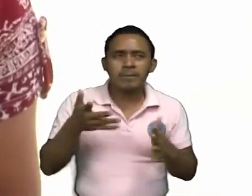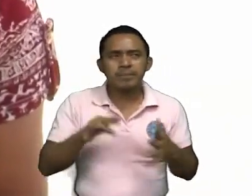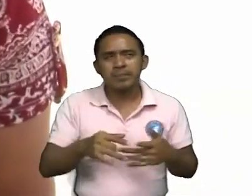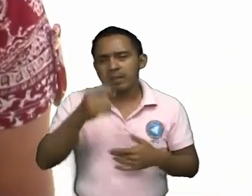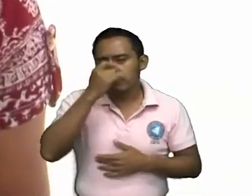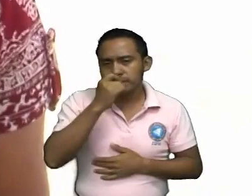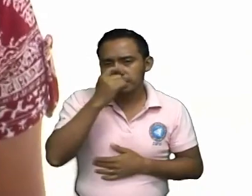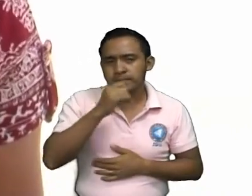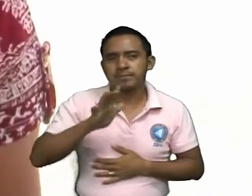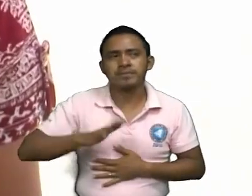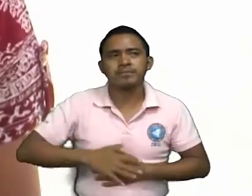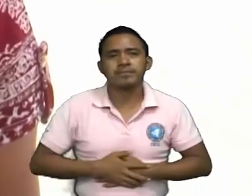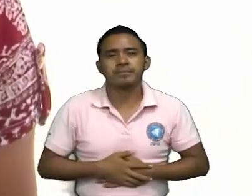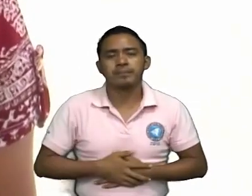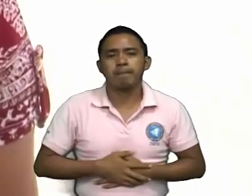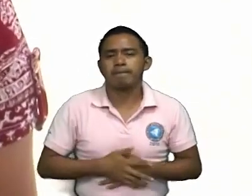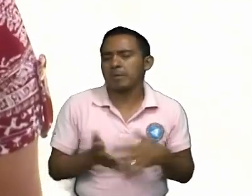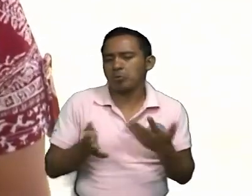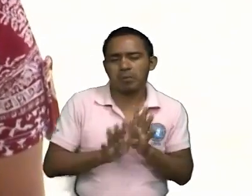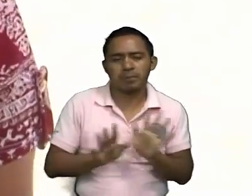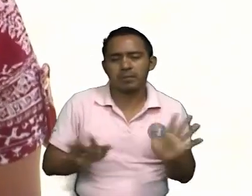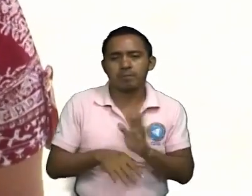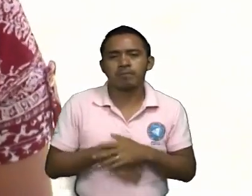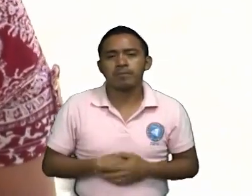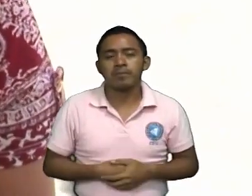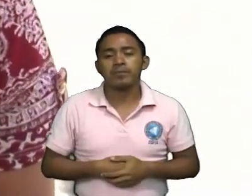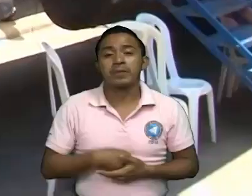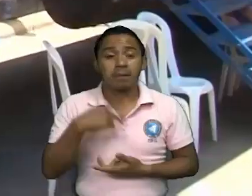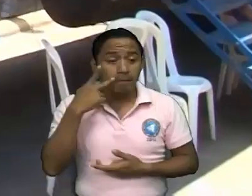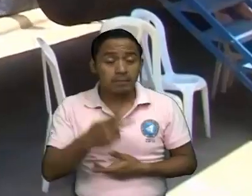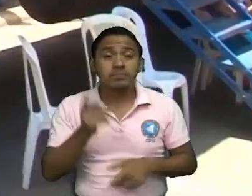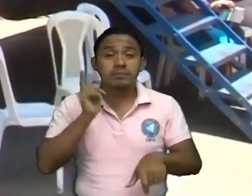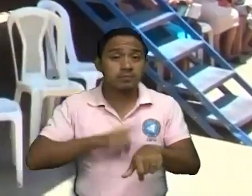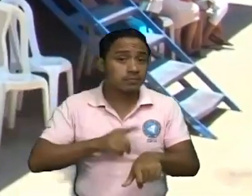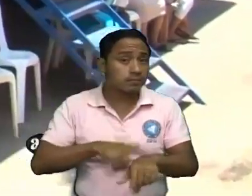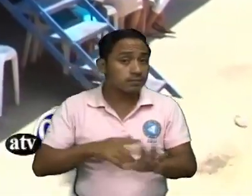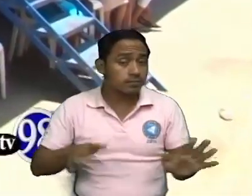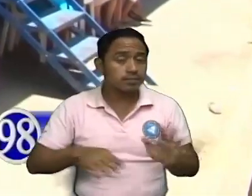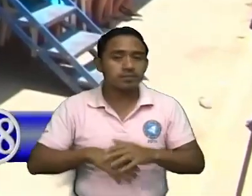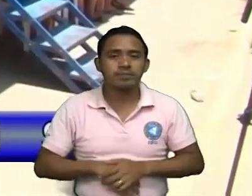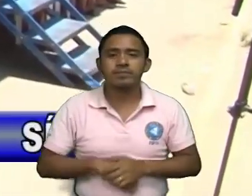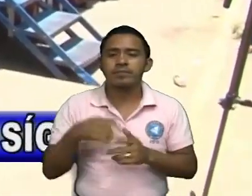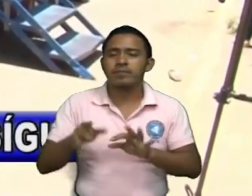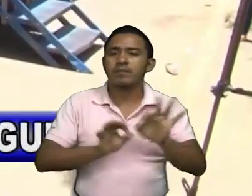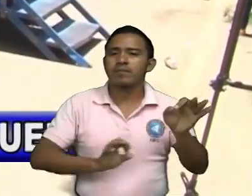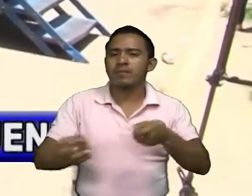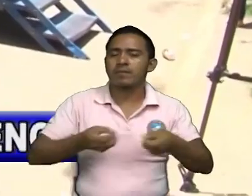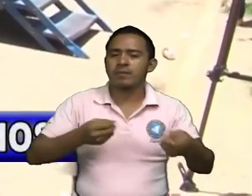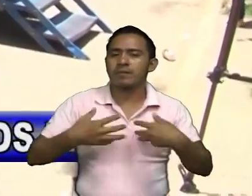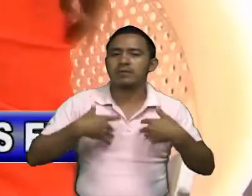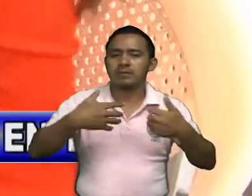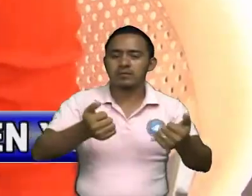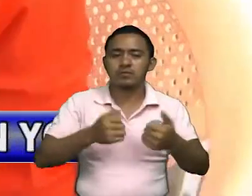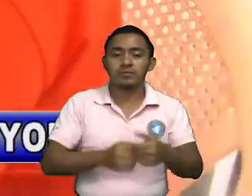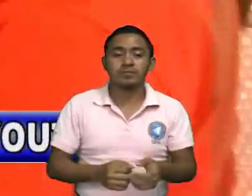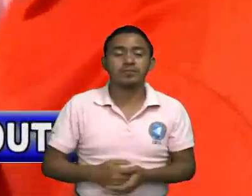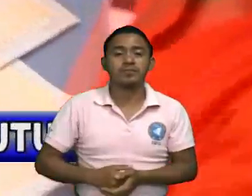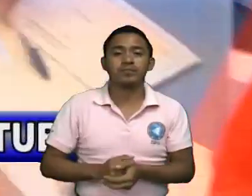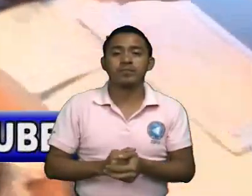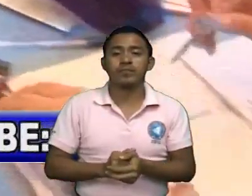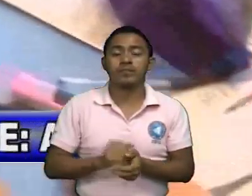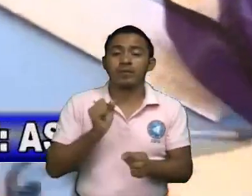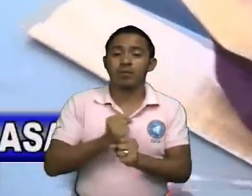gripe, únicamente. Entonces las cosas se miran a tiempo. En esta feria de salud, el personal médico del Centro